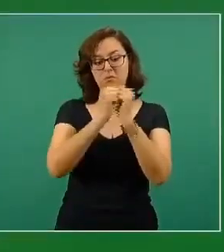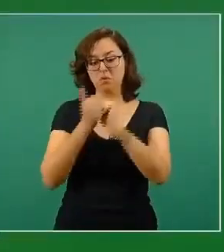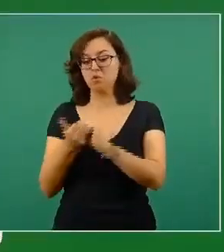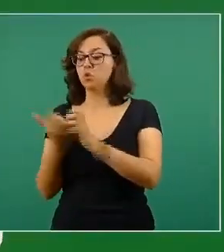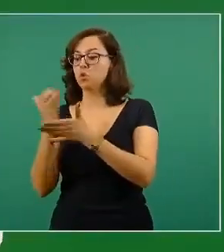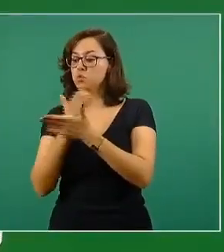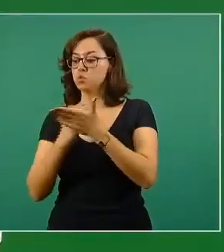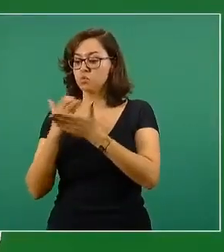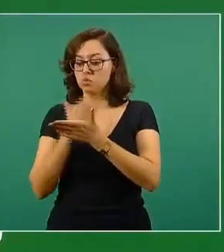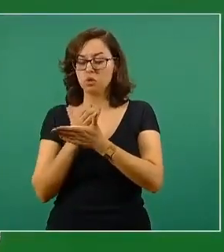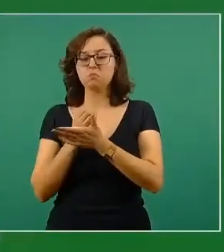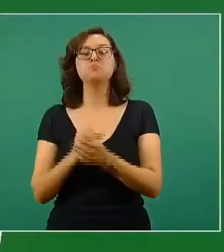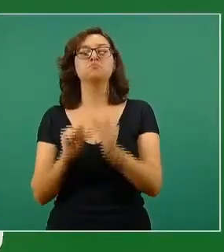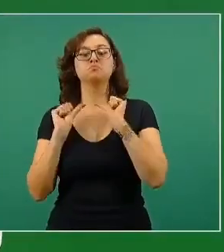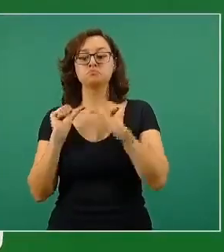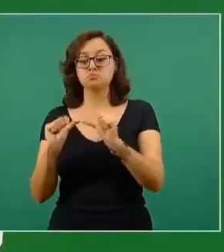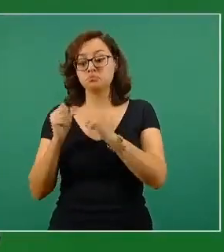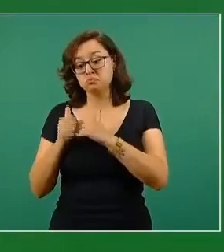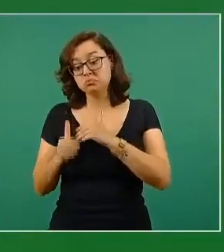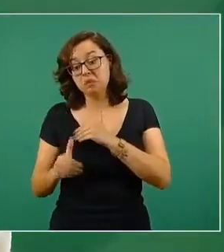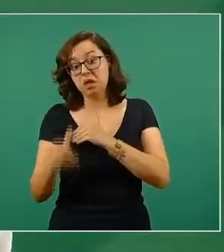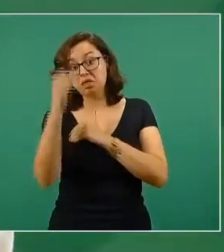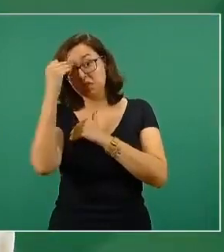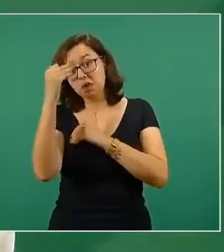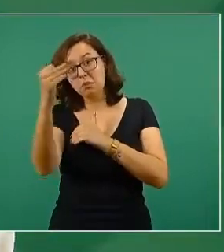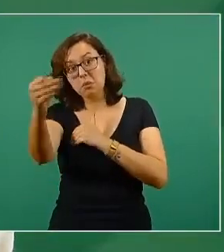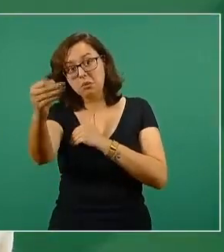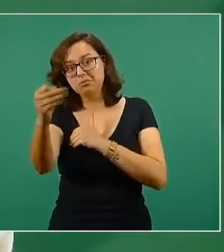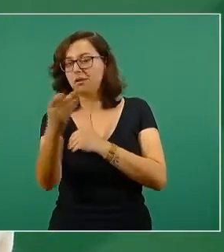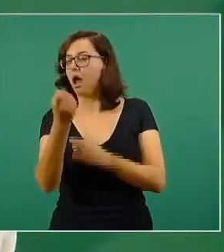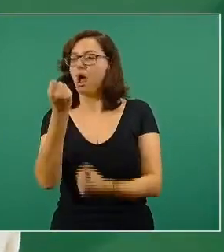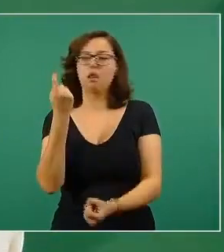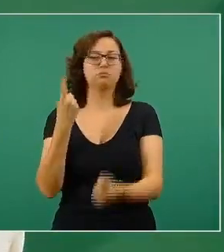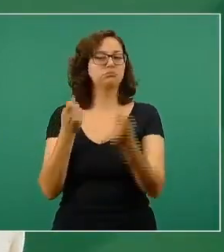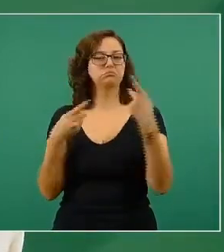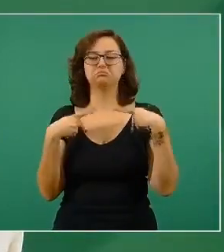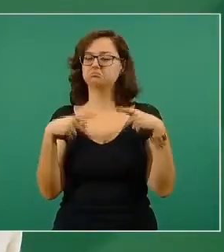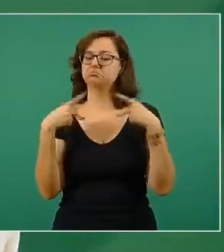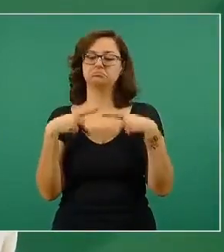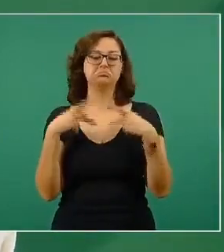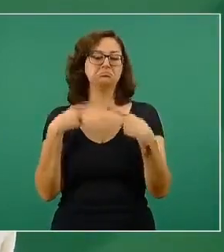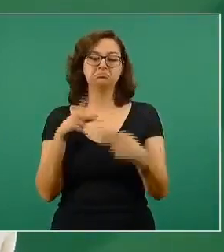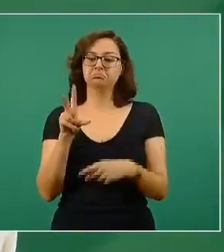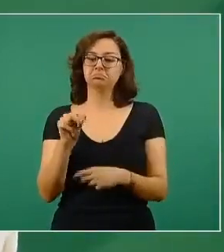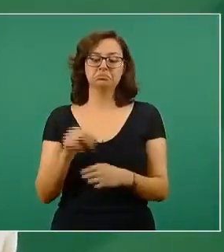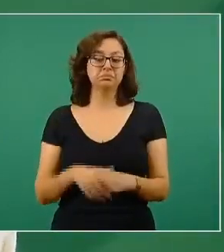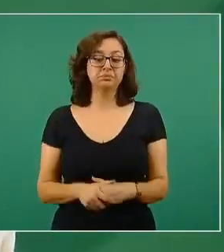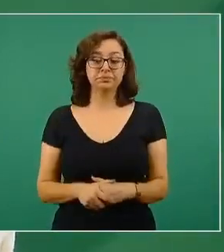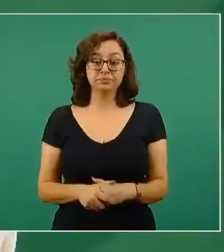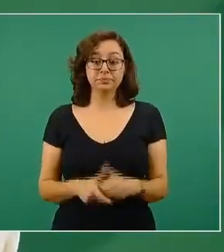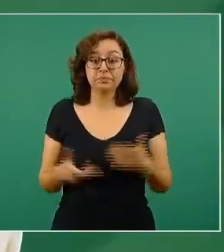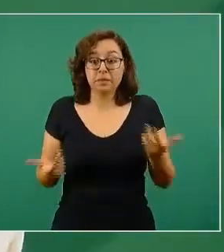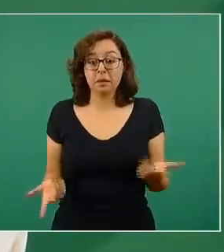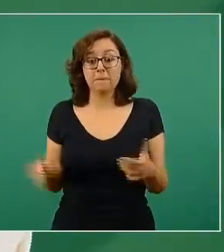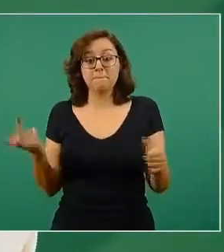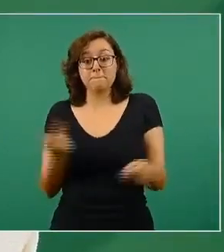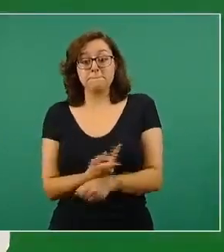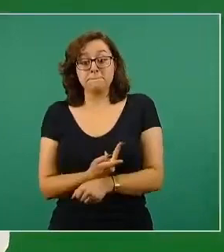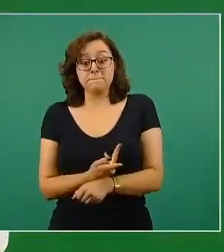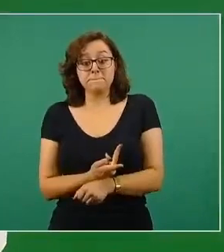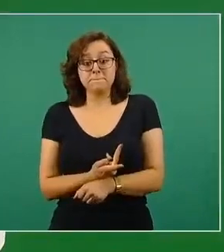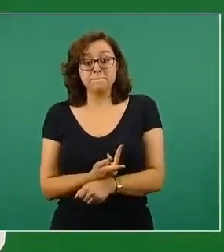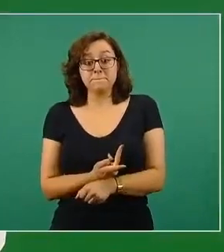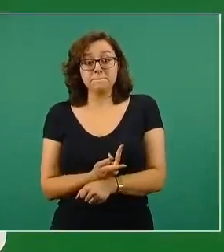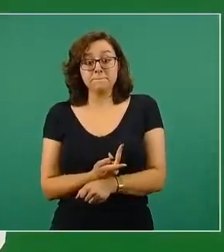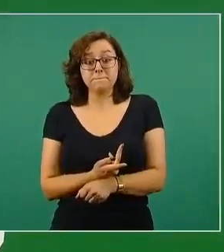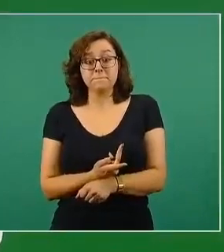tener la tranquilidad de que ya no necesitan ser vacunadas. Algunas personas tenemos la oportunidad de haber tenido